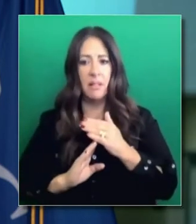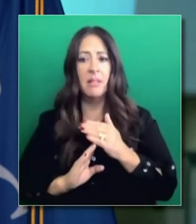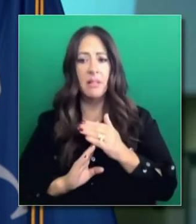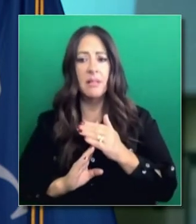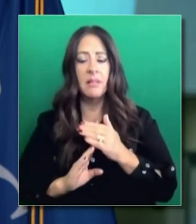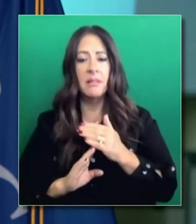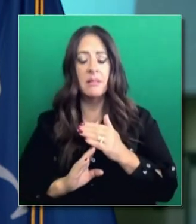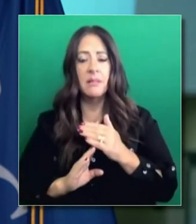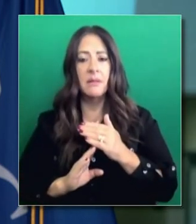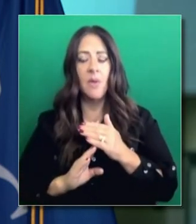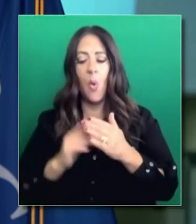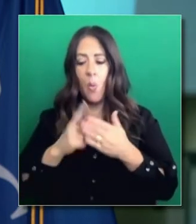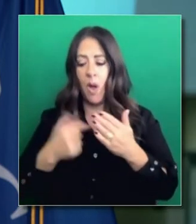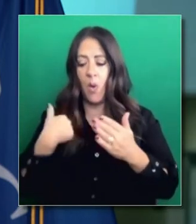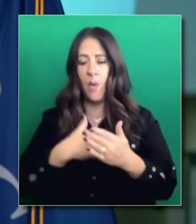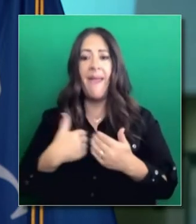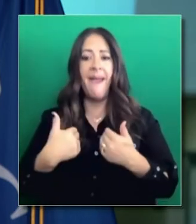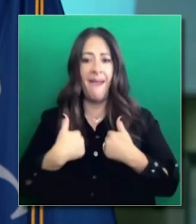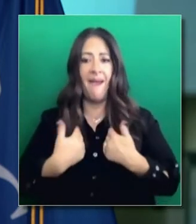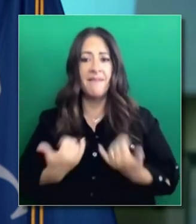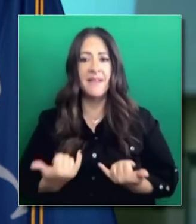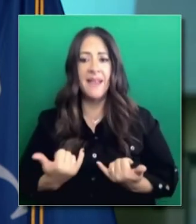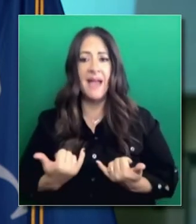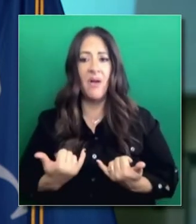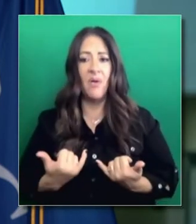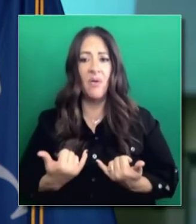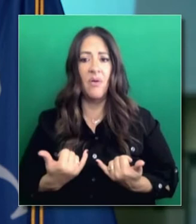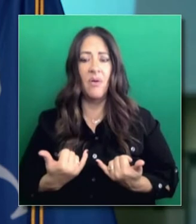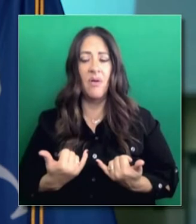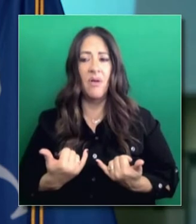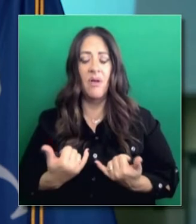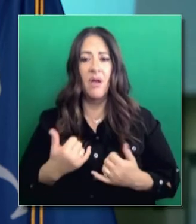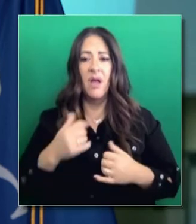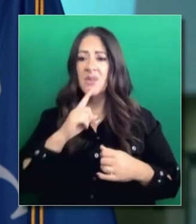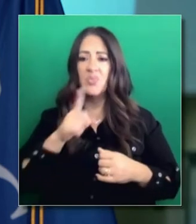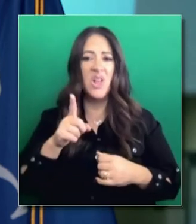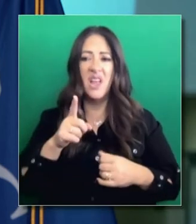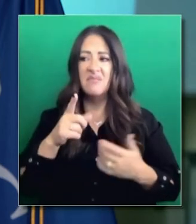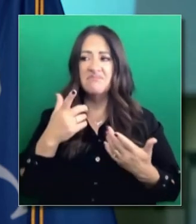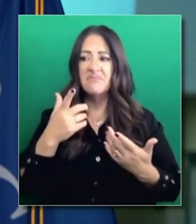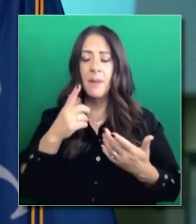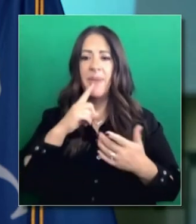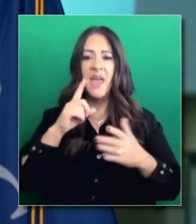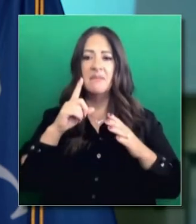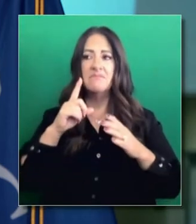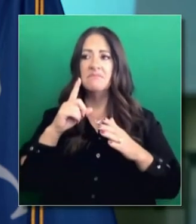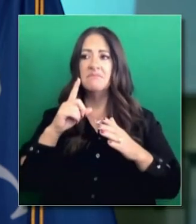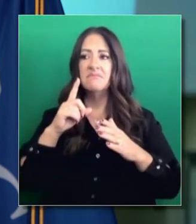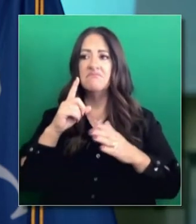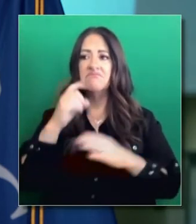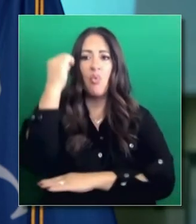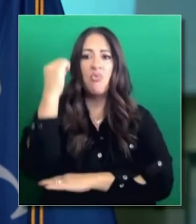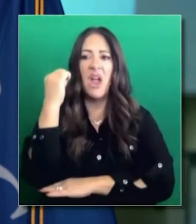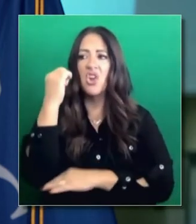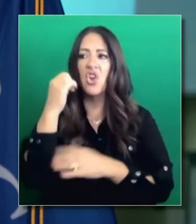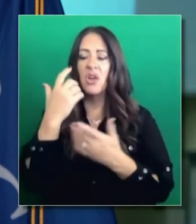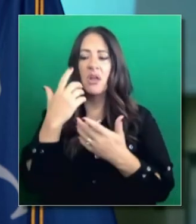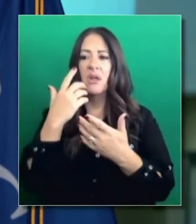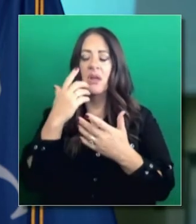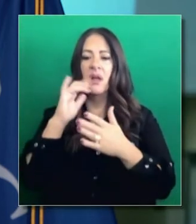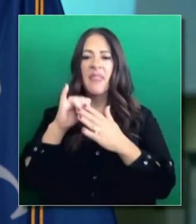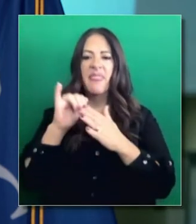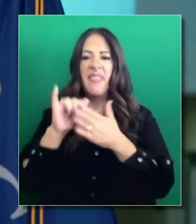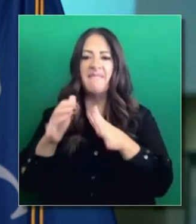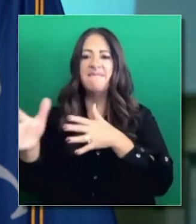humildes sobre dónde estamos en relación a este esfuerzo sin precedente de administrar centenares de miles